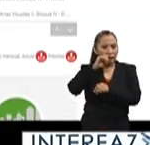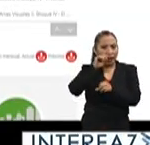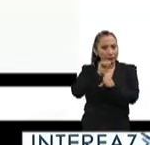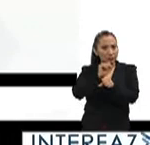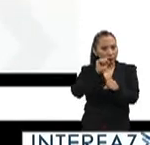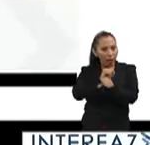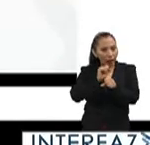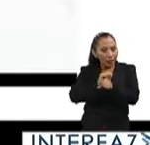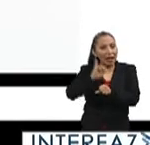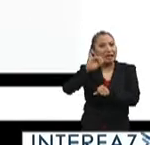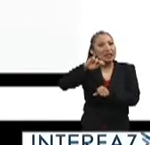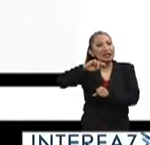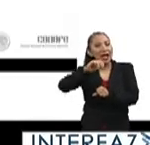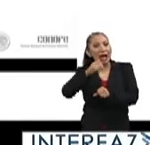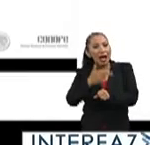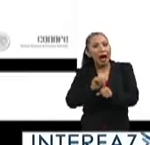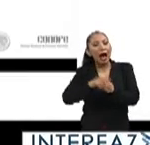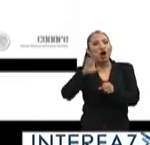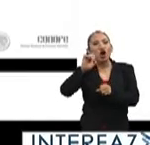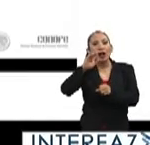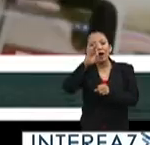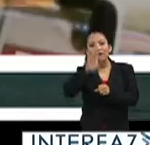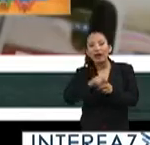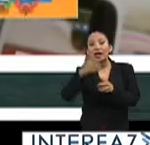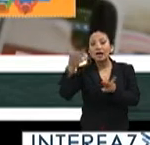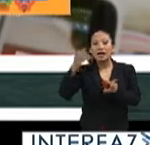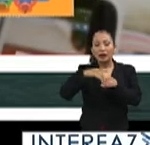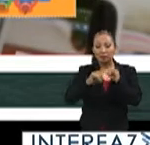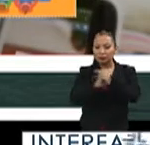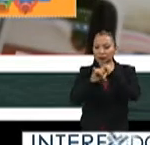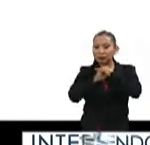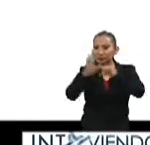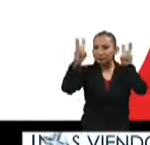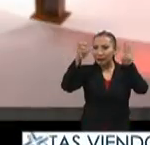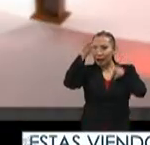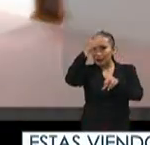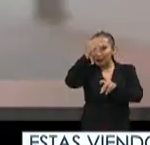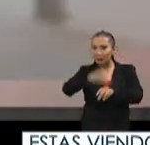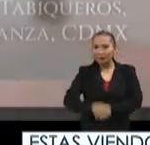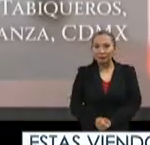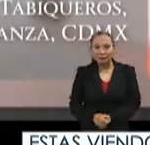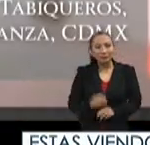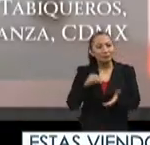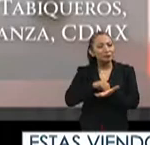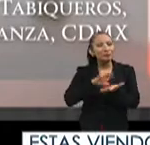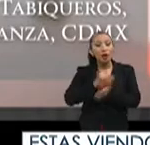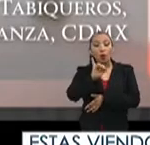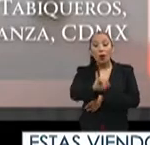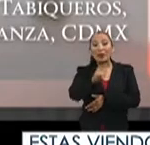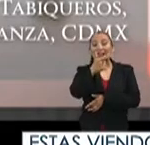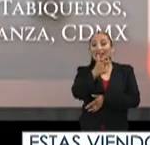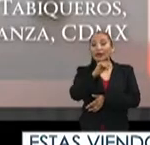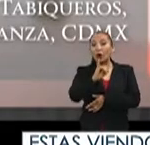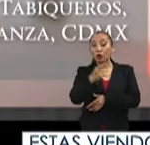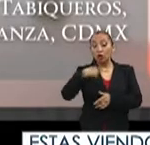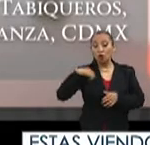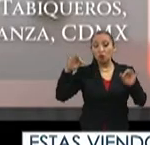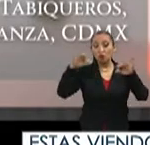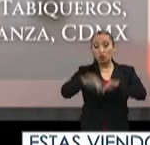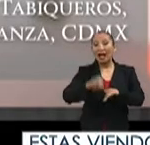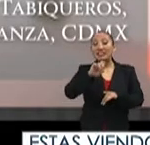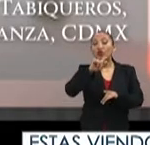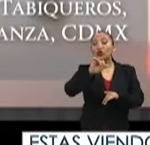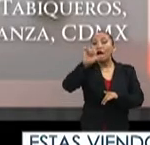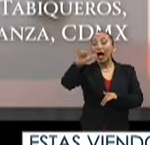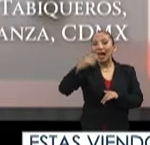telesecundaria, el INEA, CONAFE y Portal Aprende. La cita es el jueves 7 de junio en el Estudio A